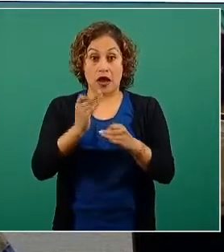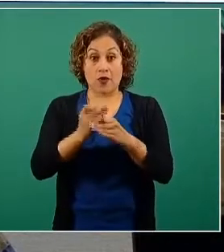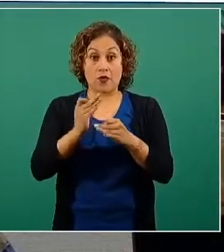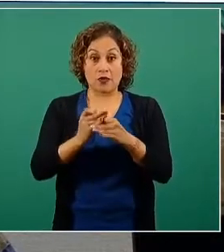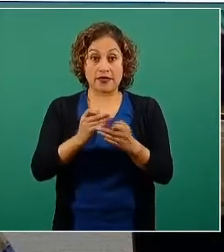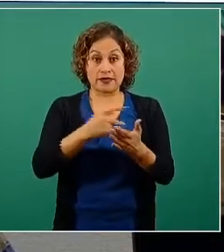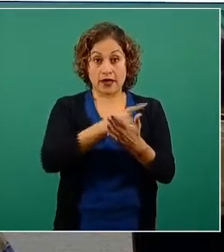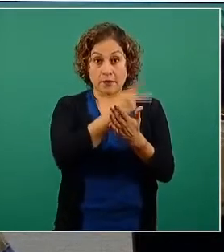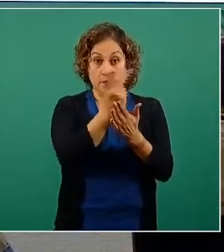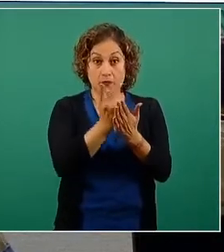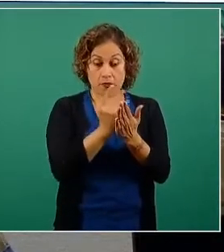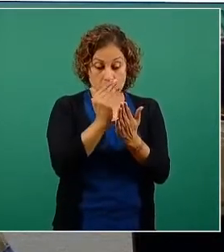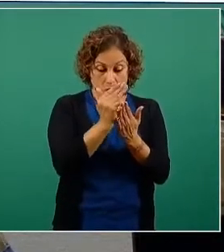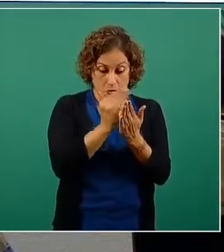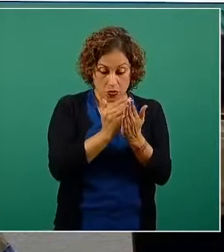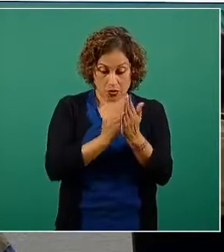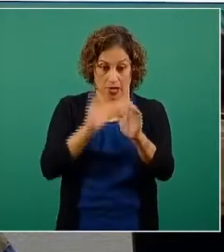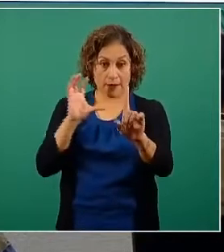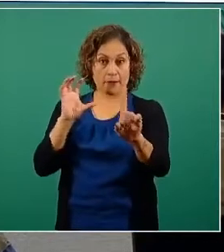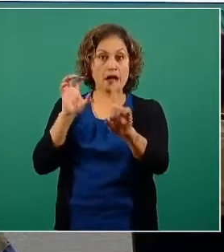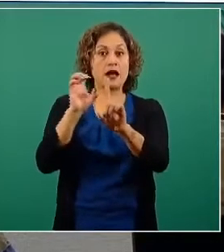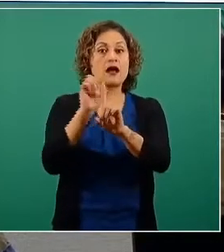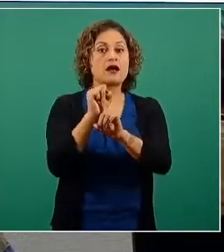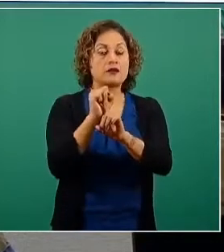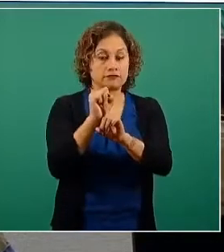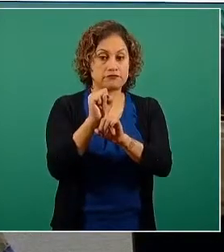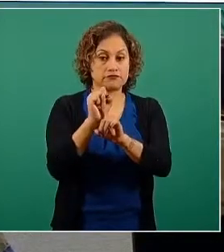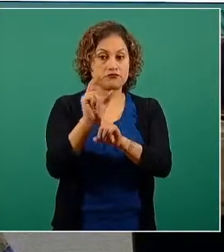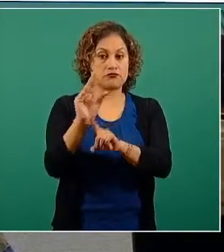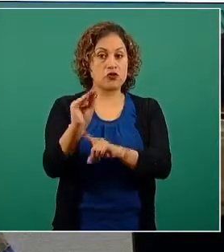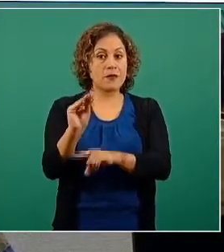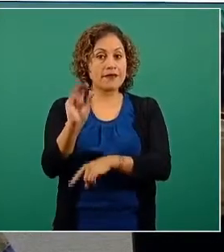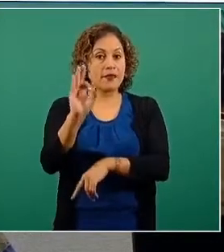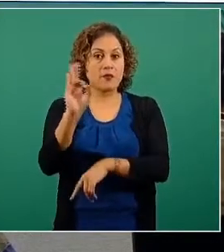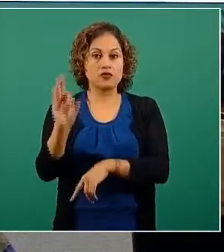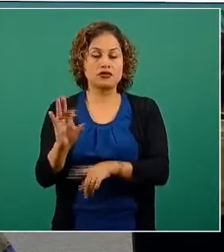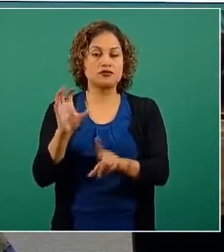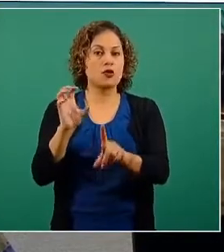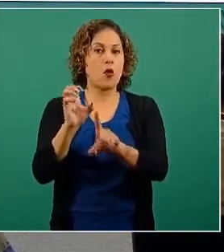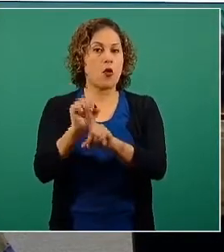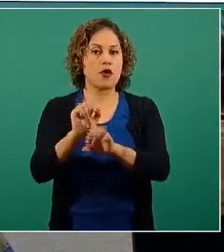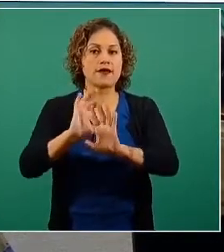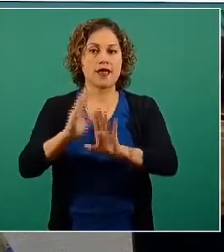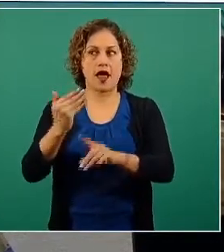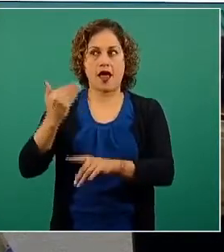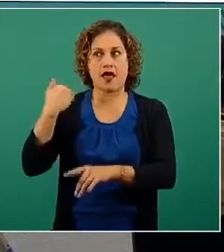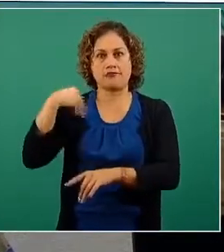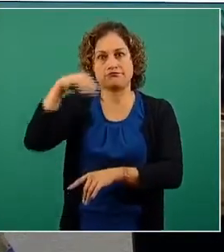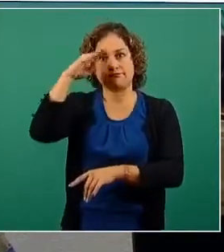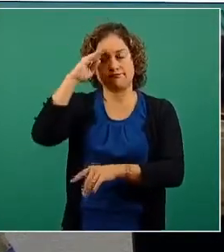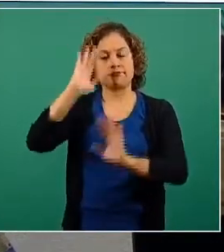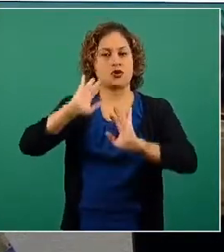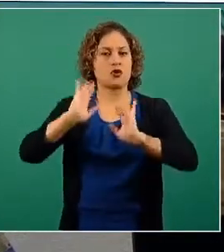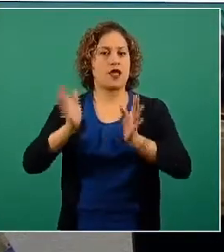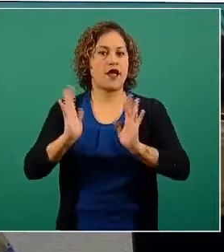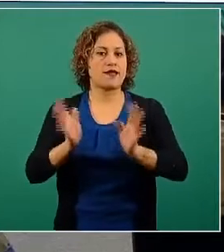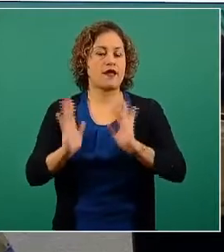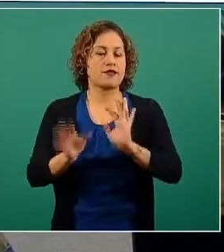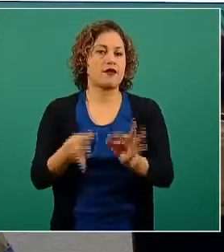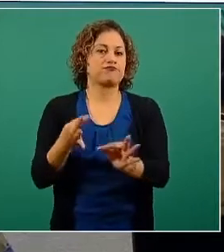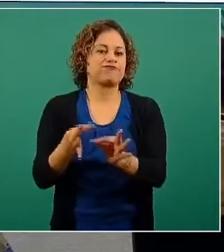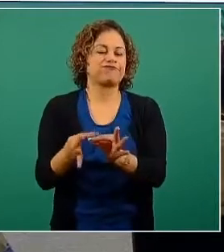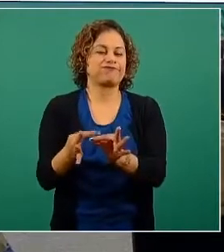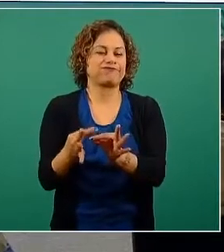avance de la estrategia con base a lo planeado. La siguiente. Y esto obviamente es de gran relevancia